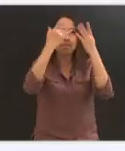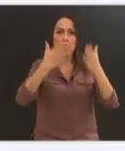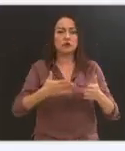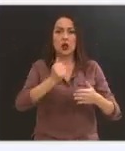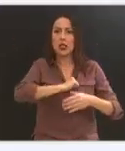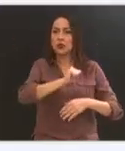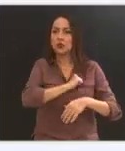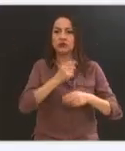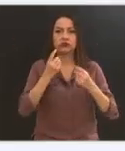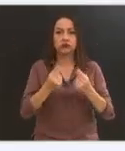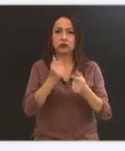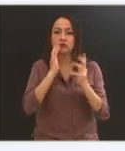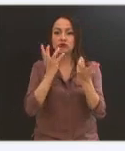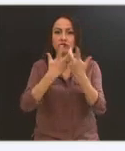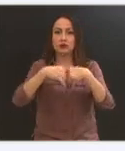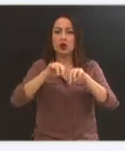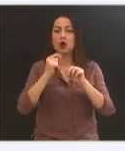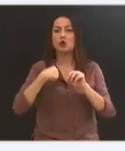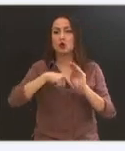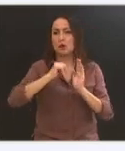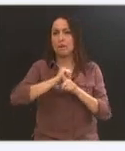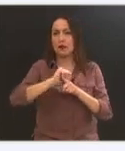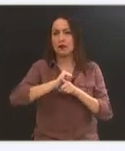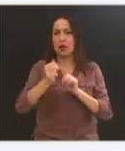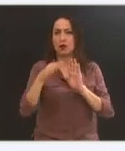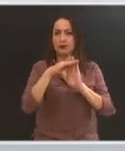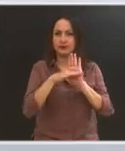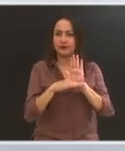actuaron de acuerdo a como lo hemos practicado.